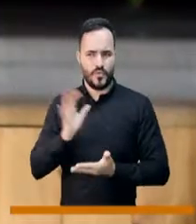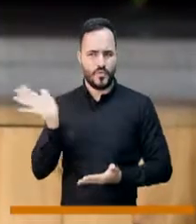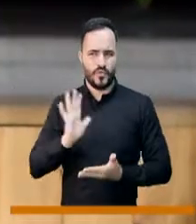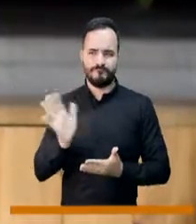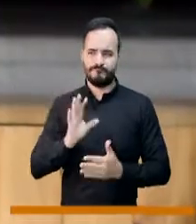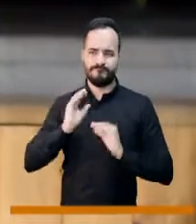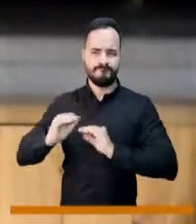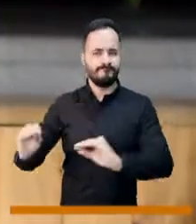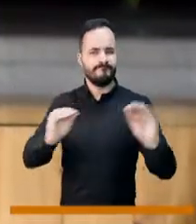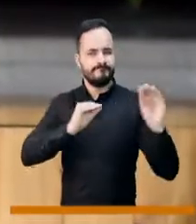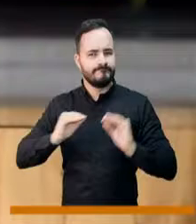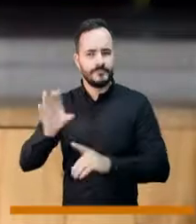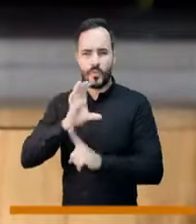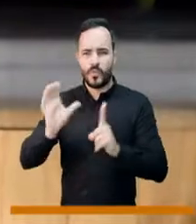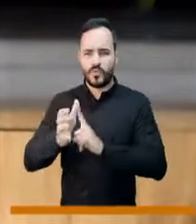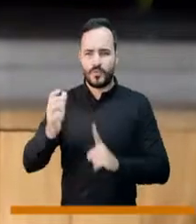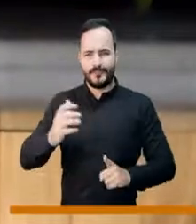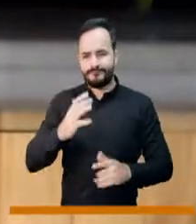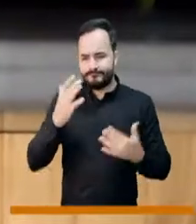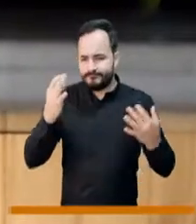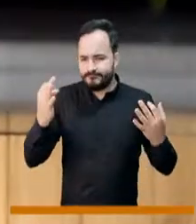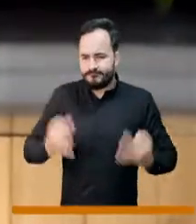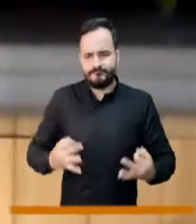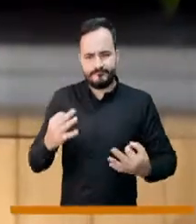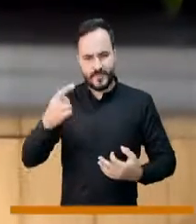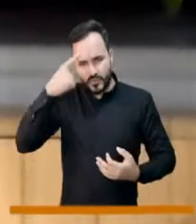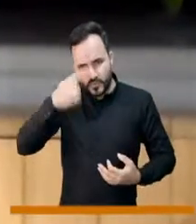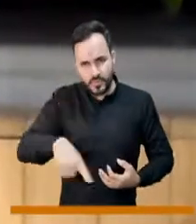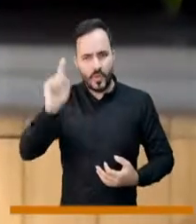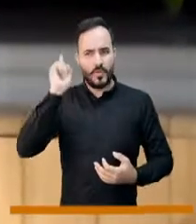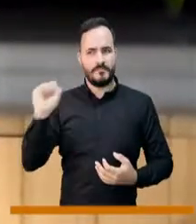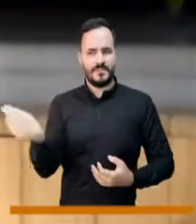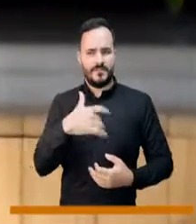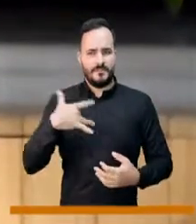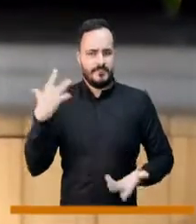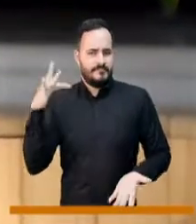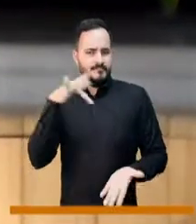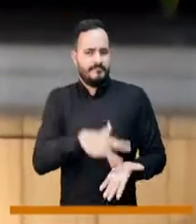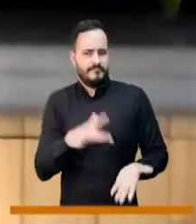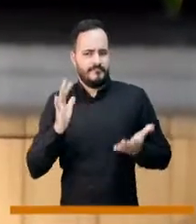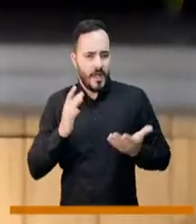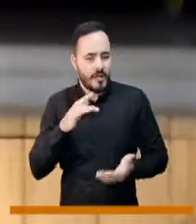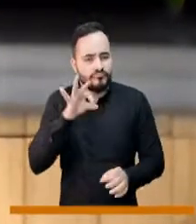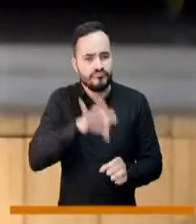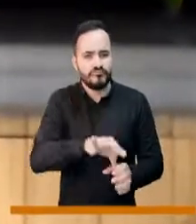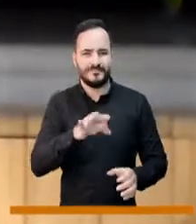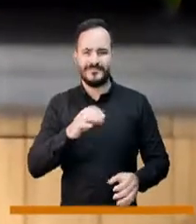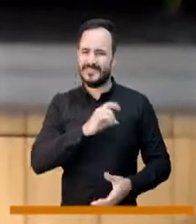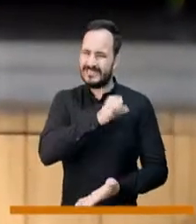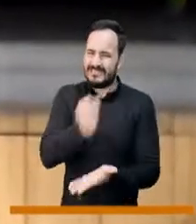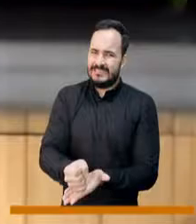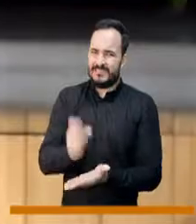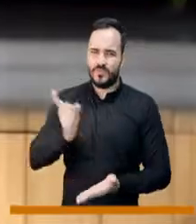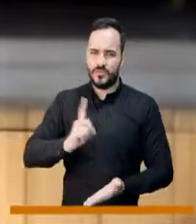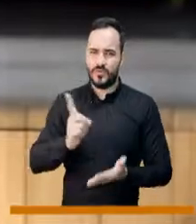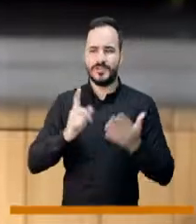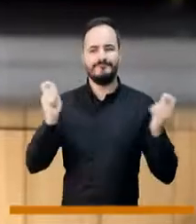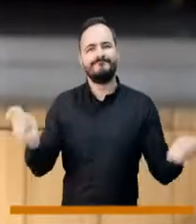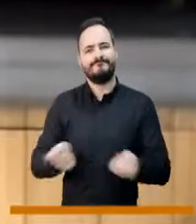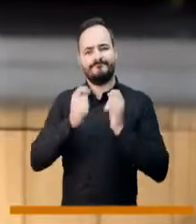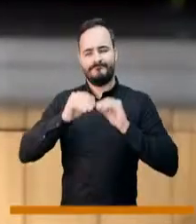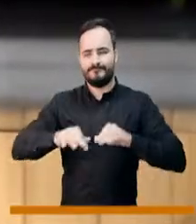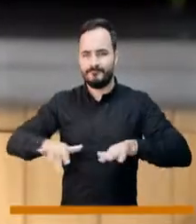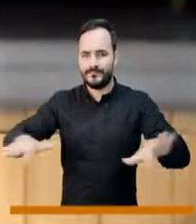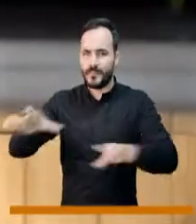una construcción cultural, digamos, genuina de los ciudadanos. Yo no creo que se deba imponer el voto. Yo lo que creo es que debe crearse